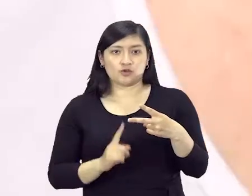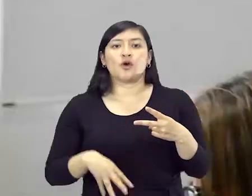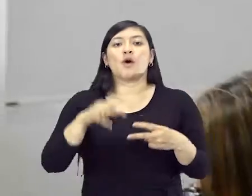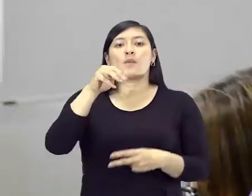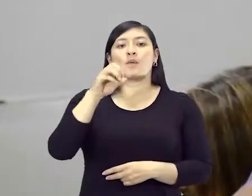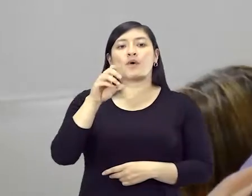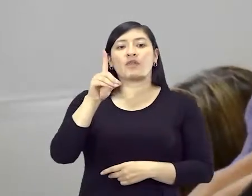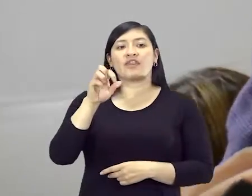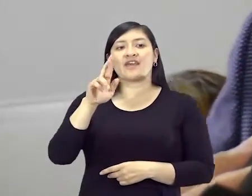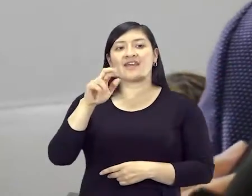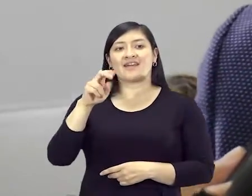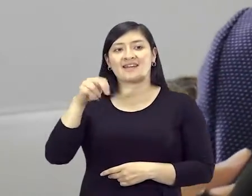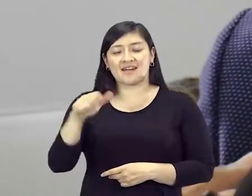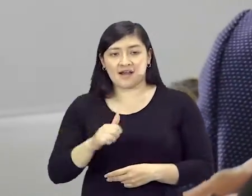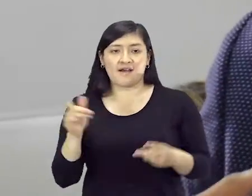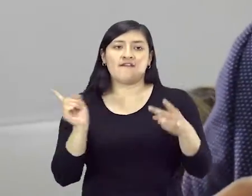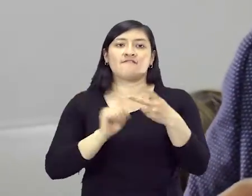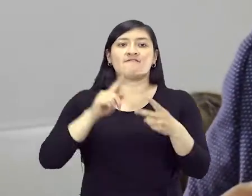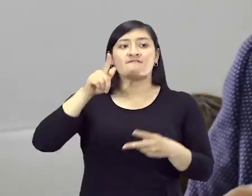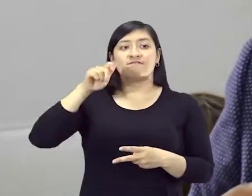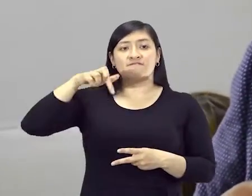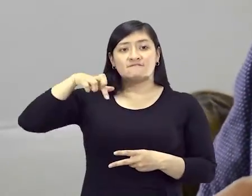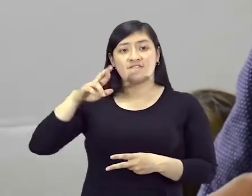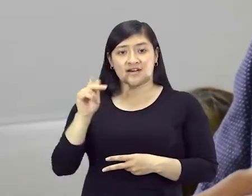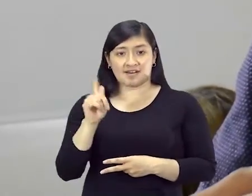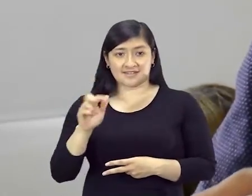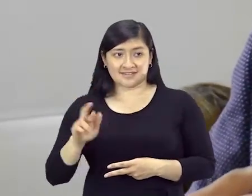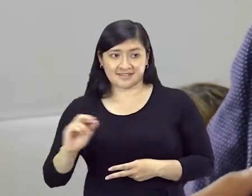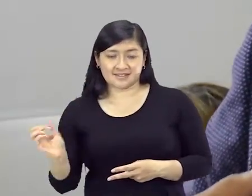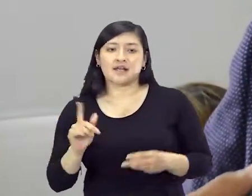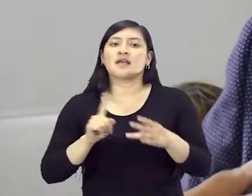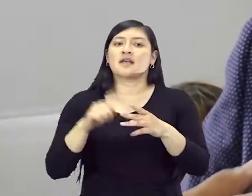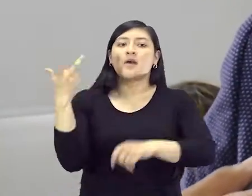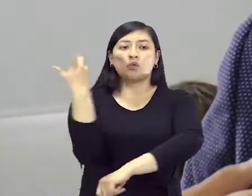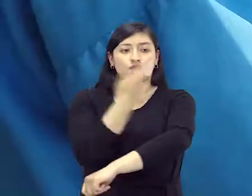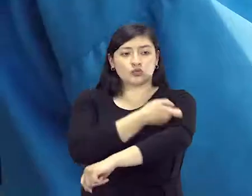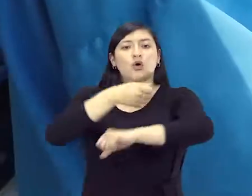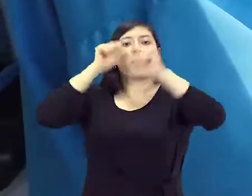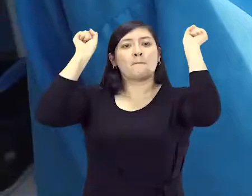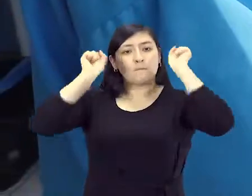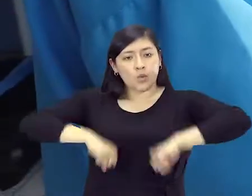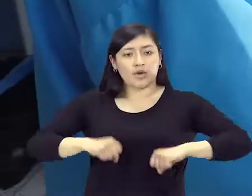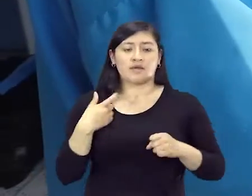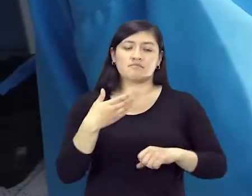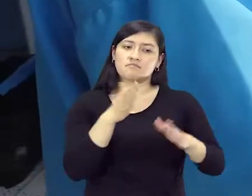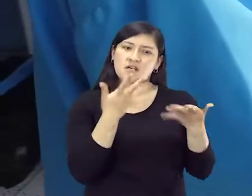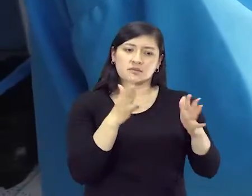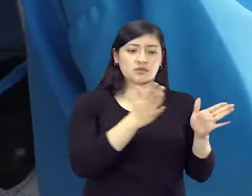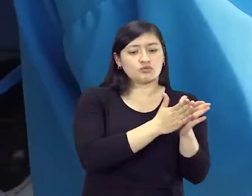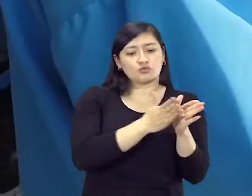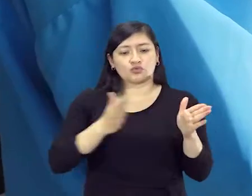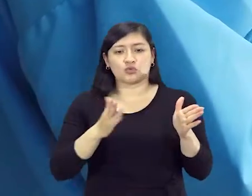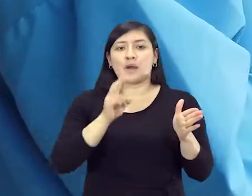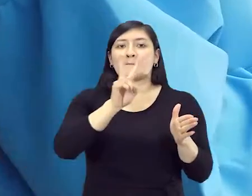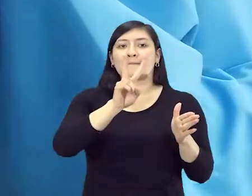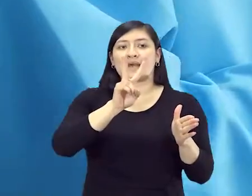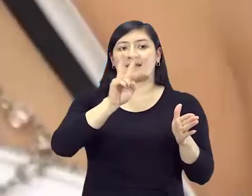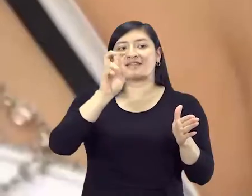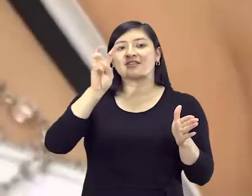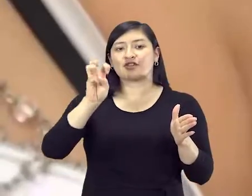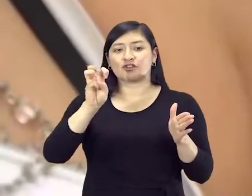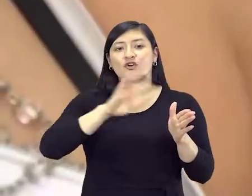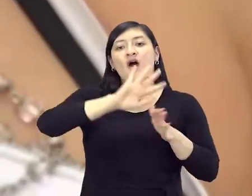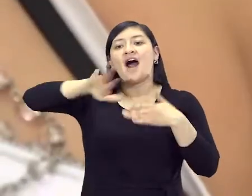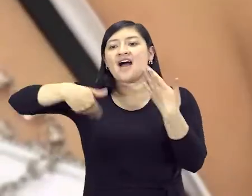Moderna y de Pfizer sin ninguna restricción, no tenemos dificultades y recuerden que la vacuna puede aplicarse en un intervalo